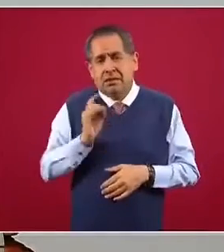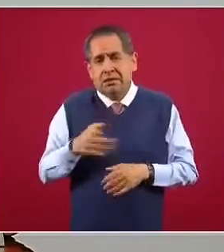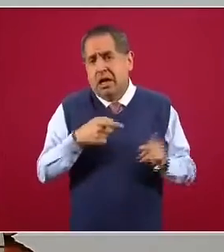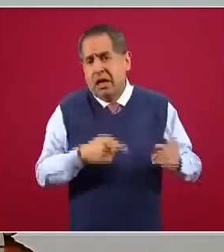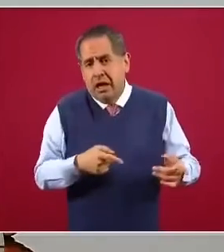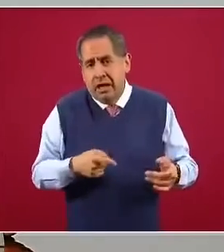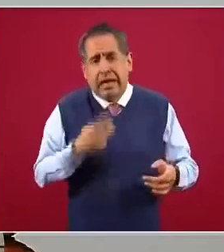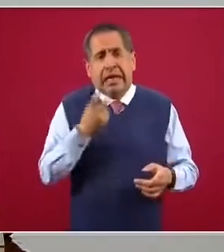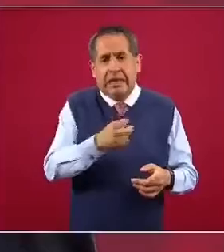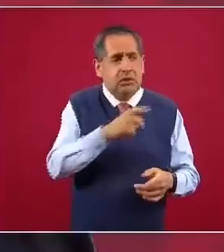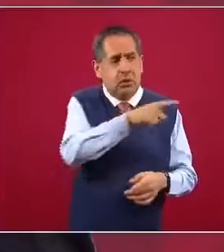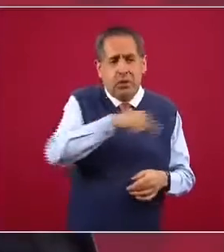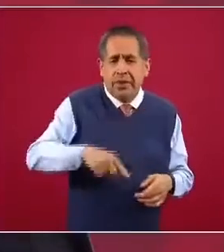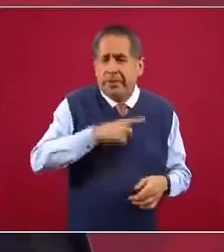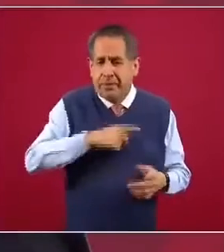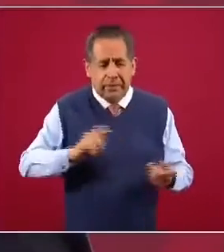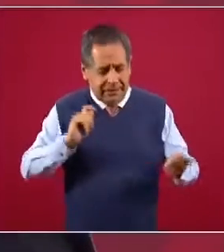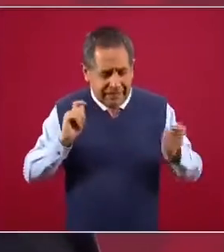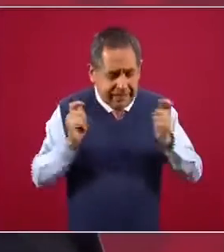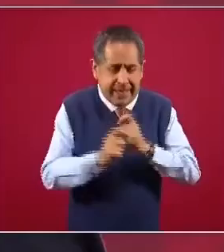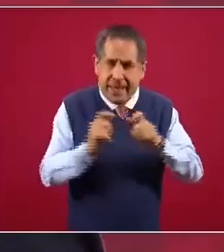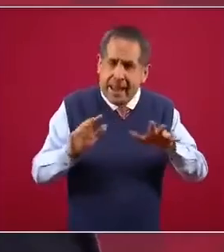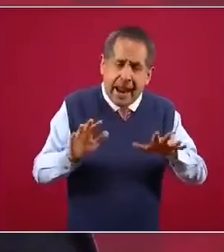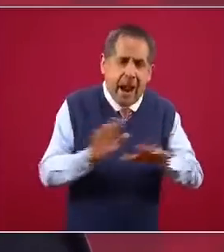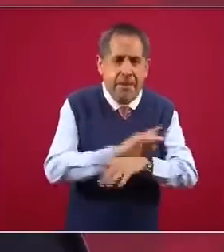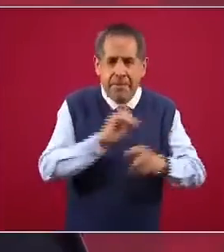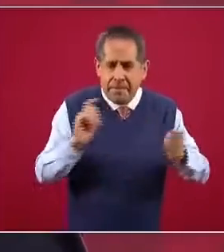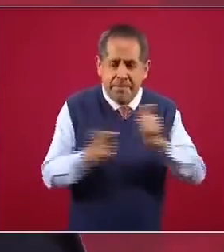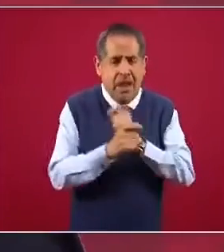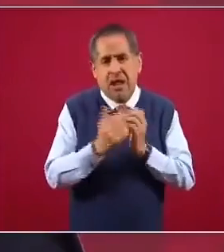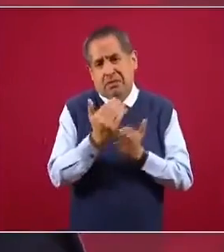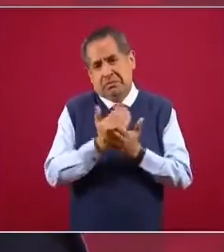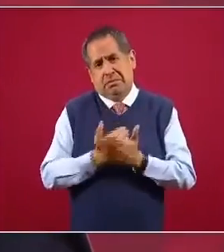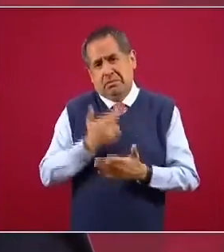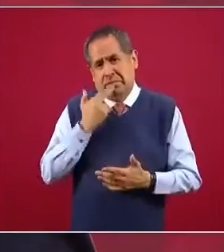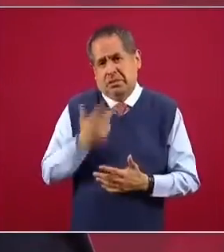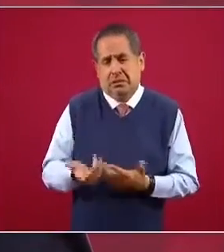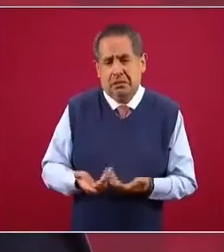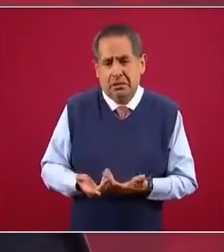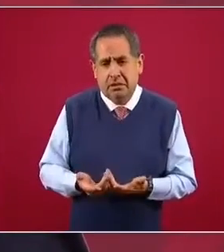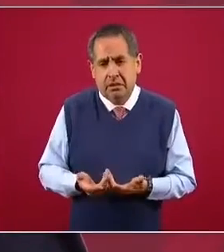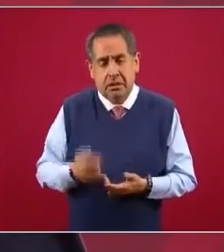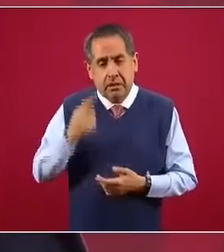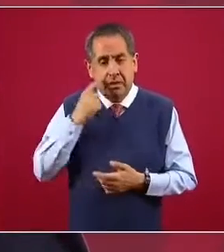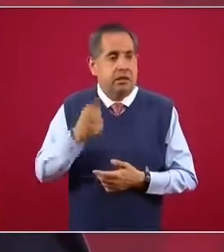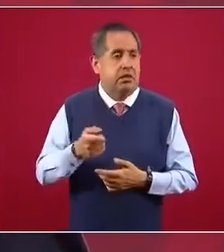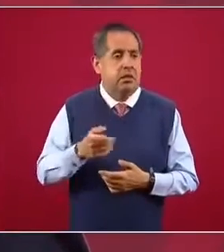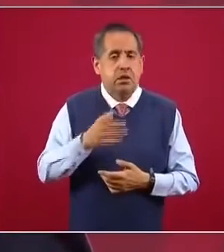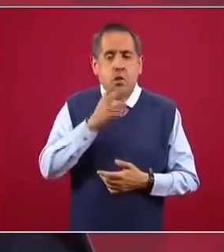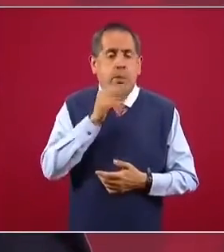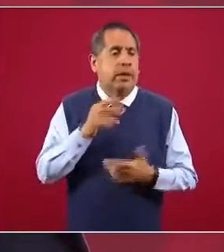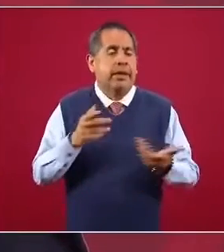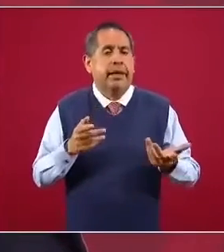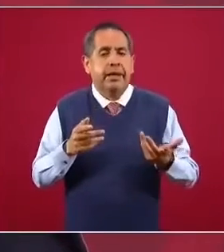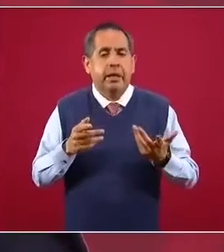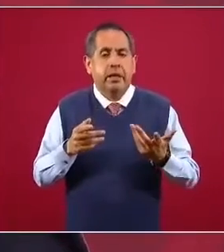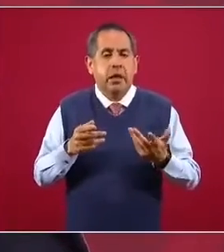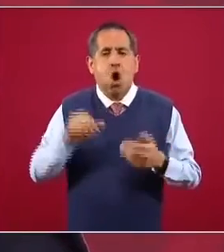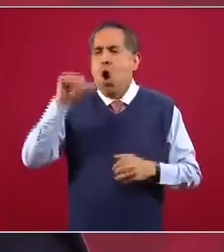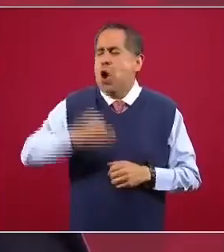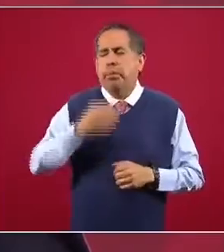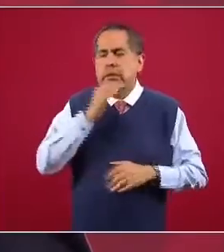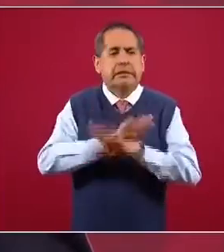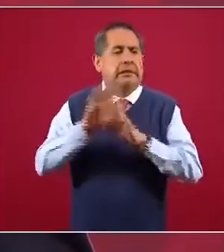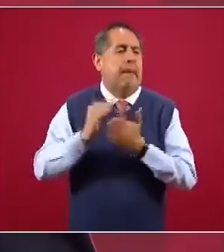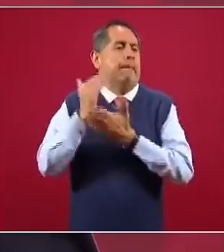que transformar, este es el escenario que hay que modificar, hay que disminuir ese riesgo. Ese riesgo no se puede disminuir de la noche a la